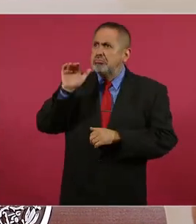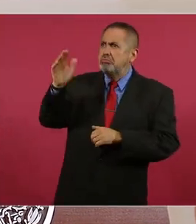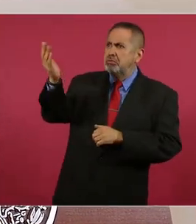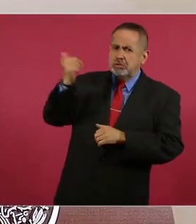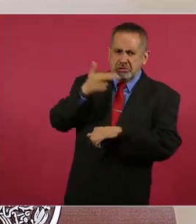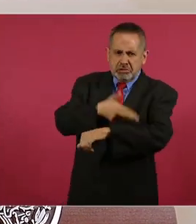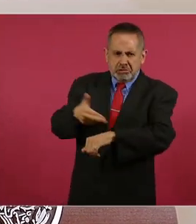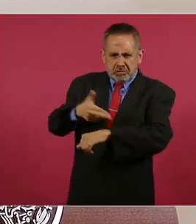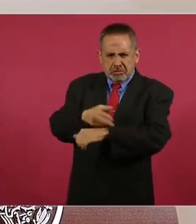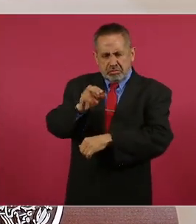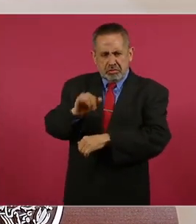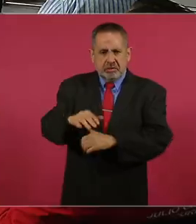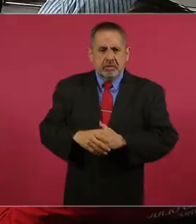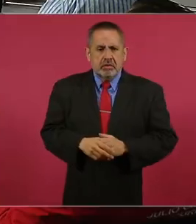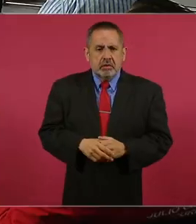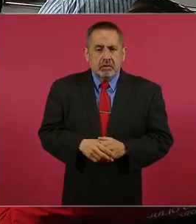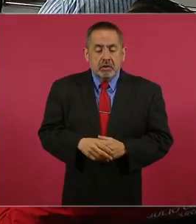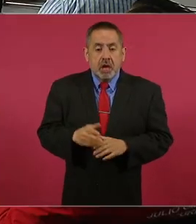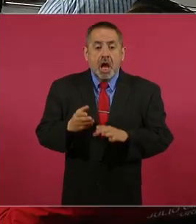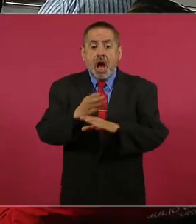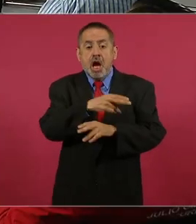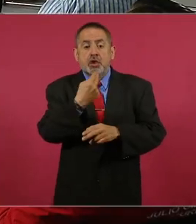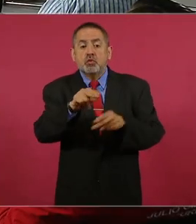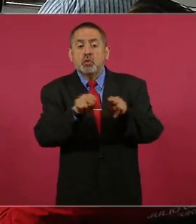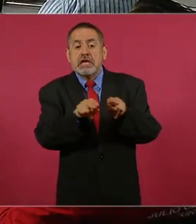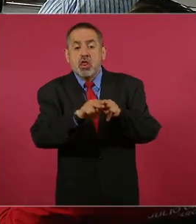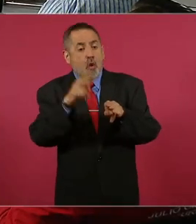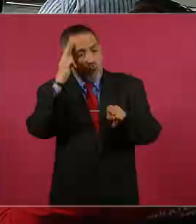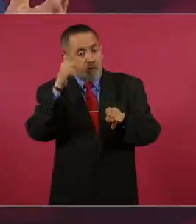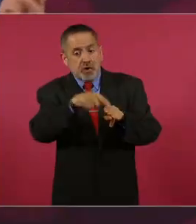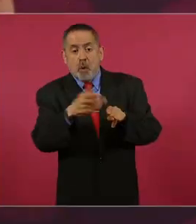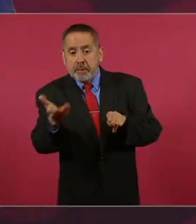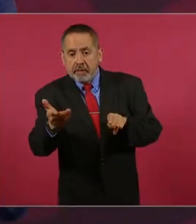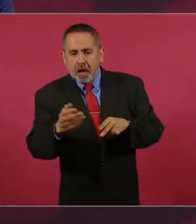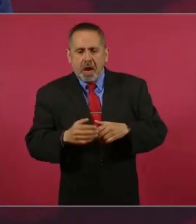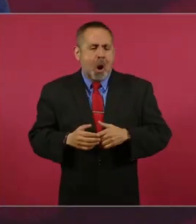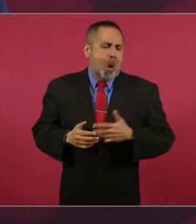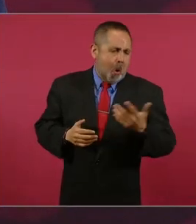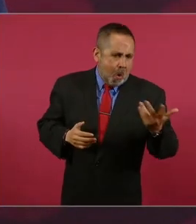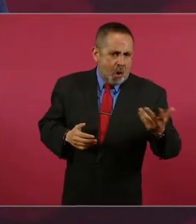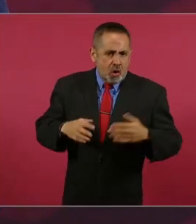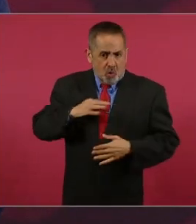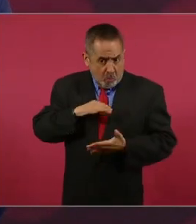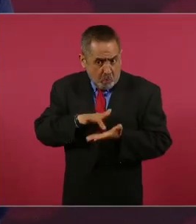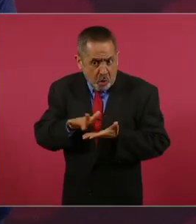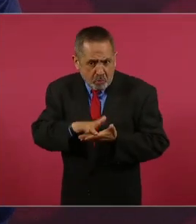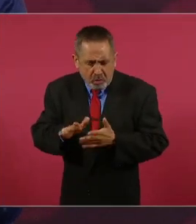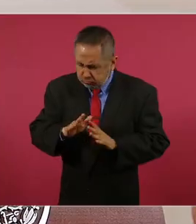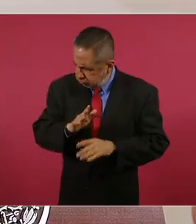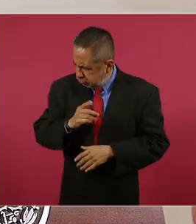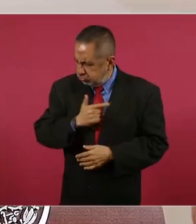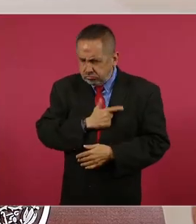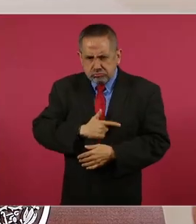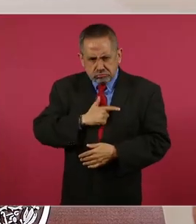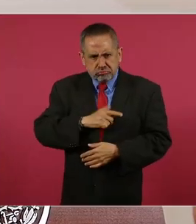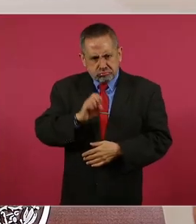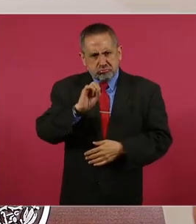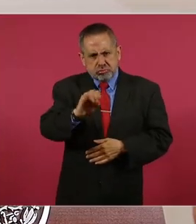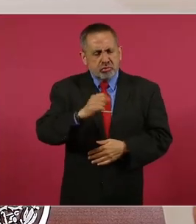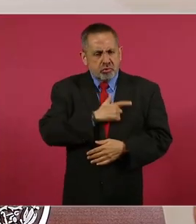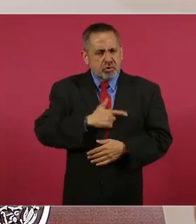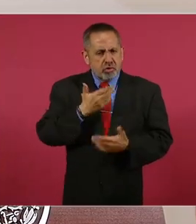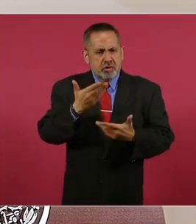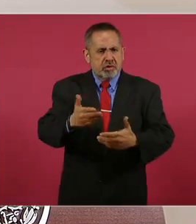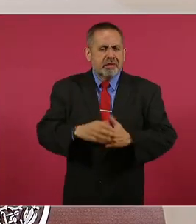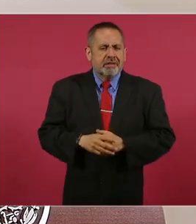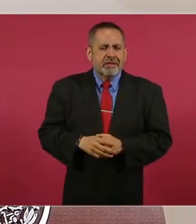hagan gestiones. ¿Su nieto lo promovió? Sí, sí, sí, pero en lo que podamos nosotros ayudar, lo haríamos.